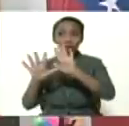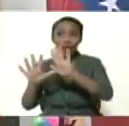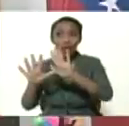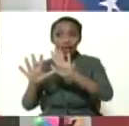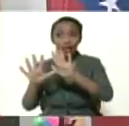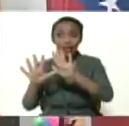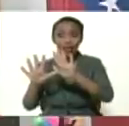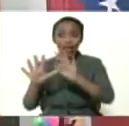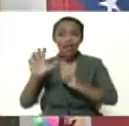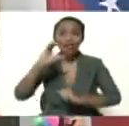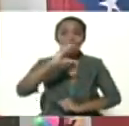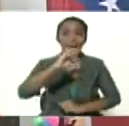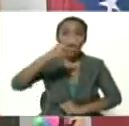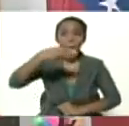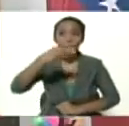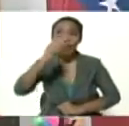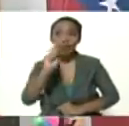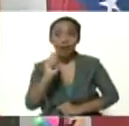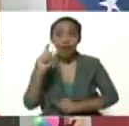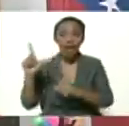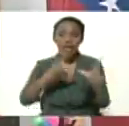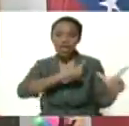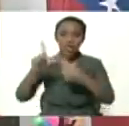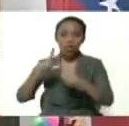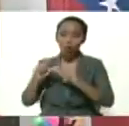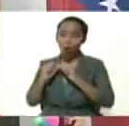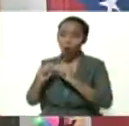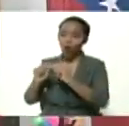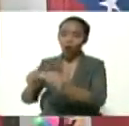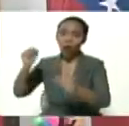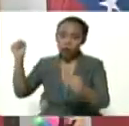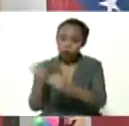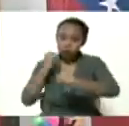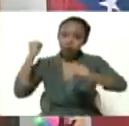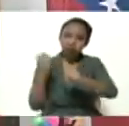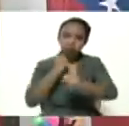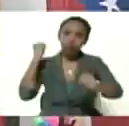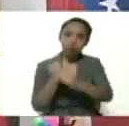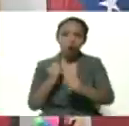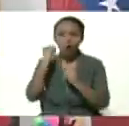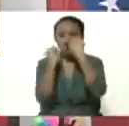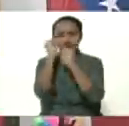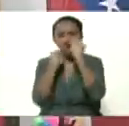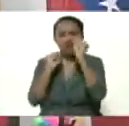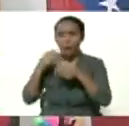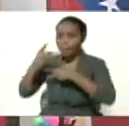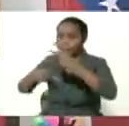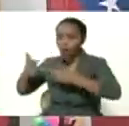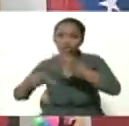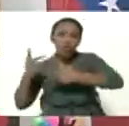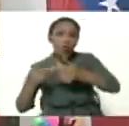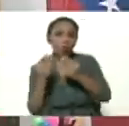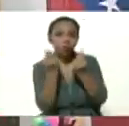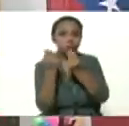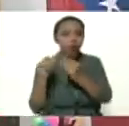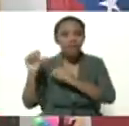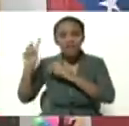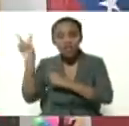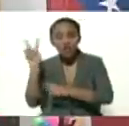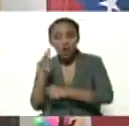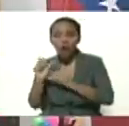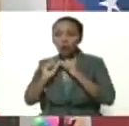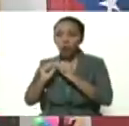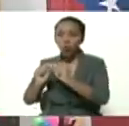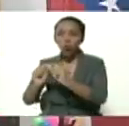2.310 CPT están listos para continuar trabajando y los motores productivos y la economía productiva venezolana se